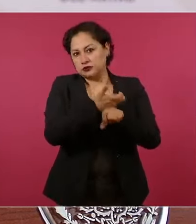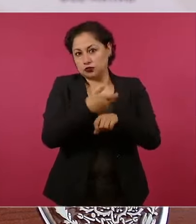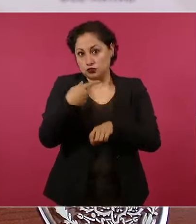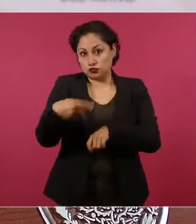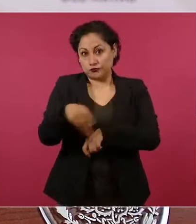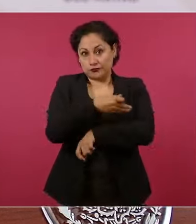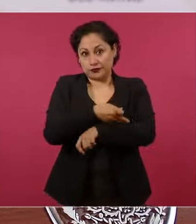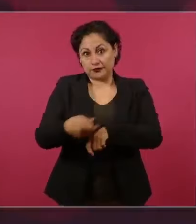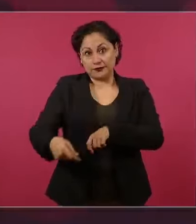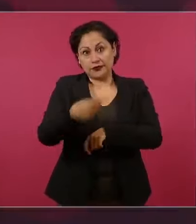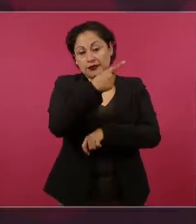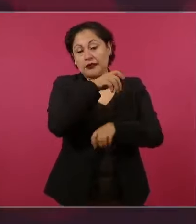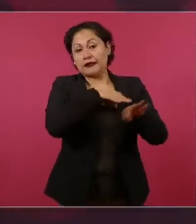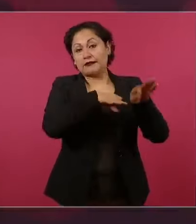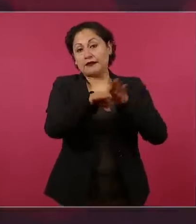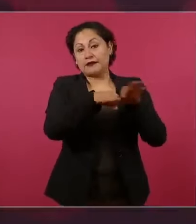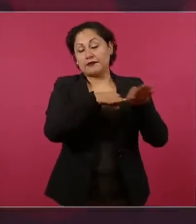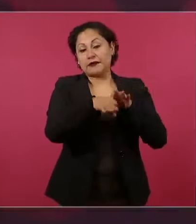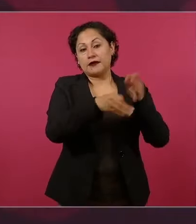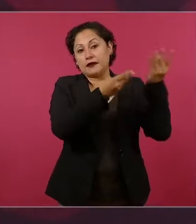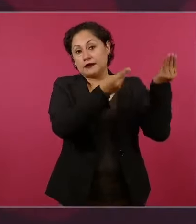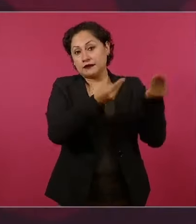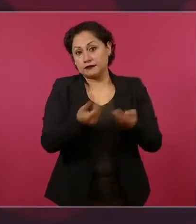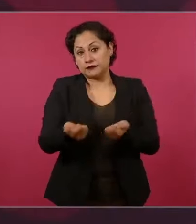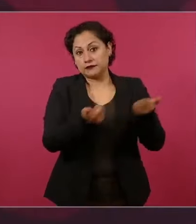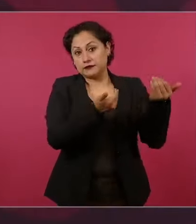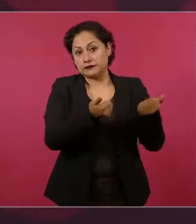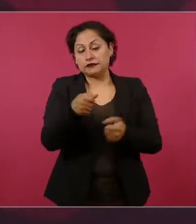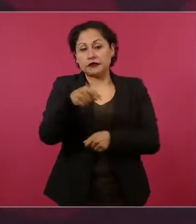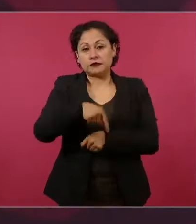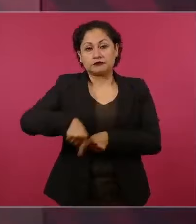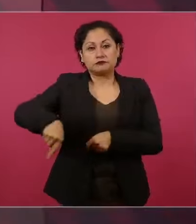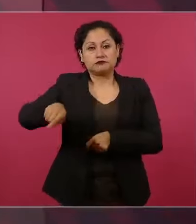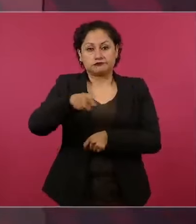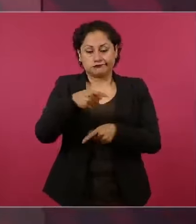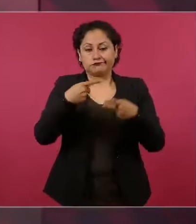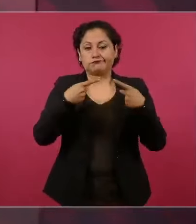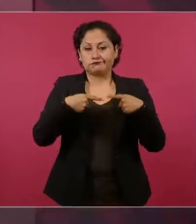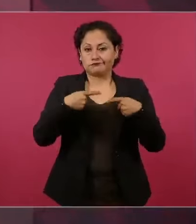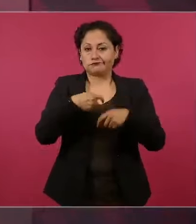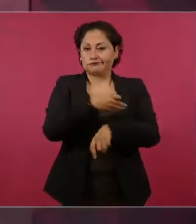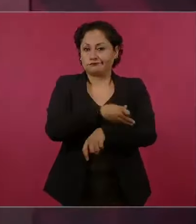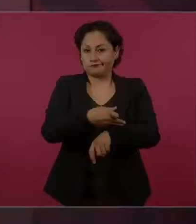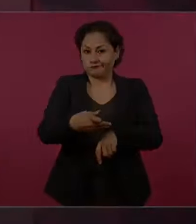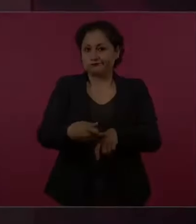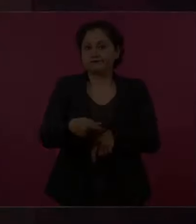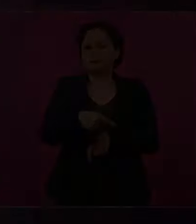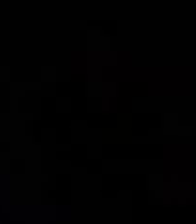nuestros héroes y nuestras heroínas que están trabajando en Estados Unidos.